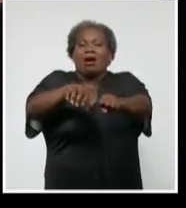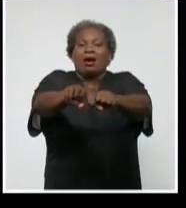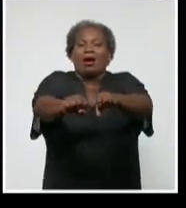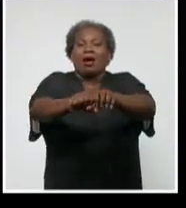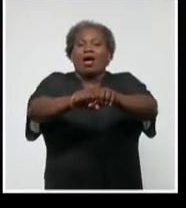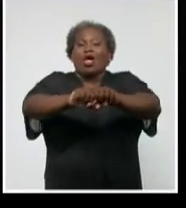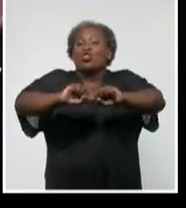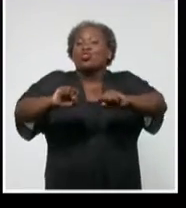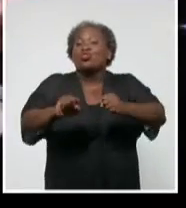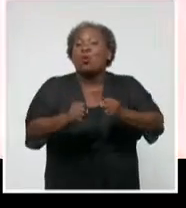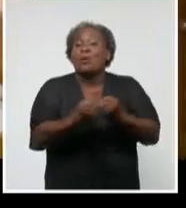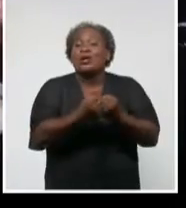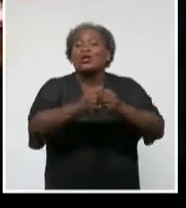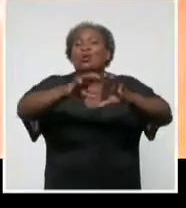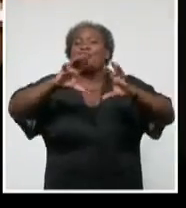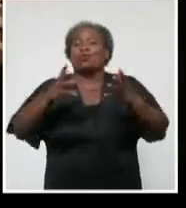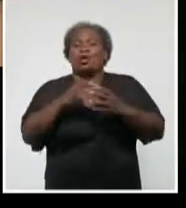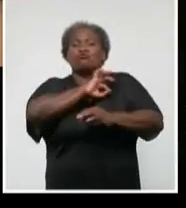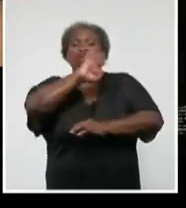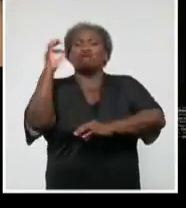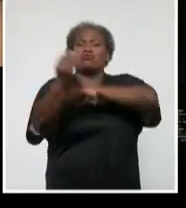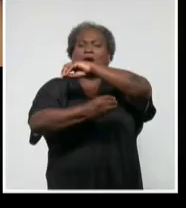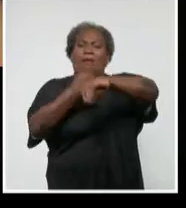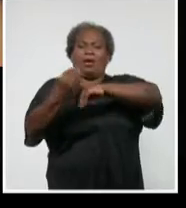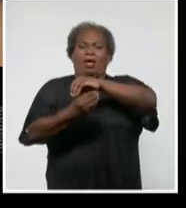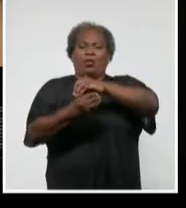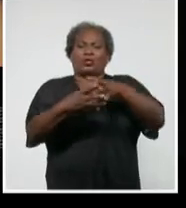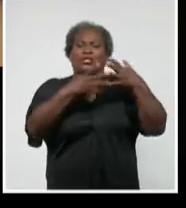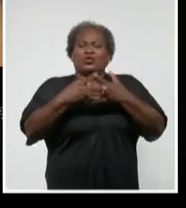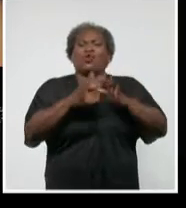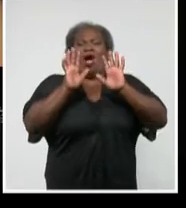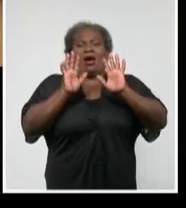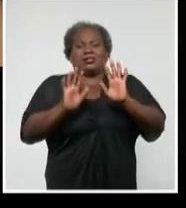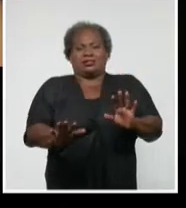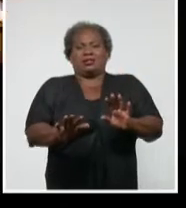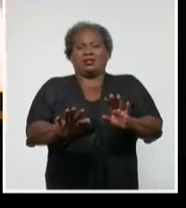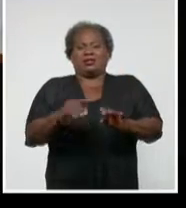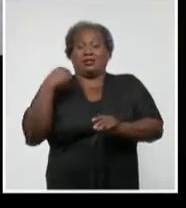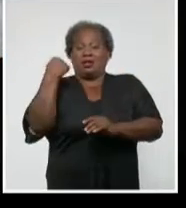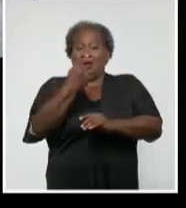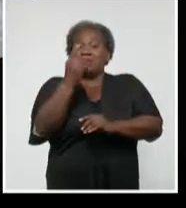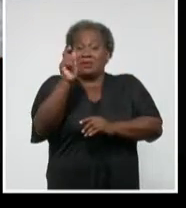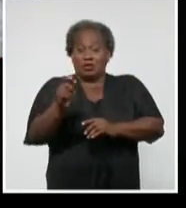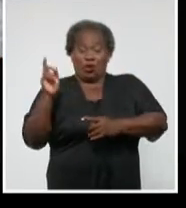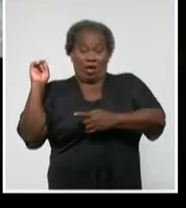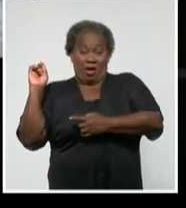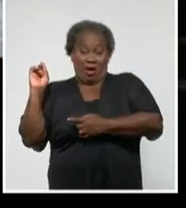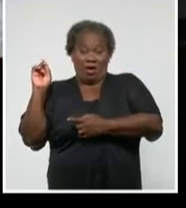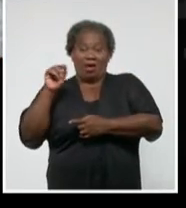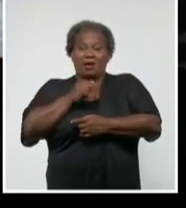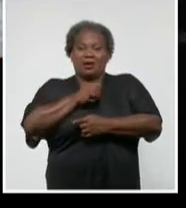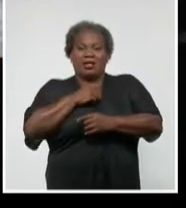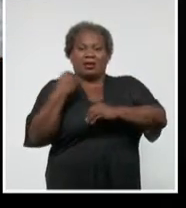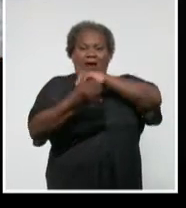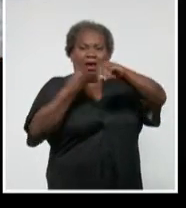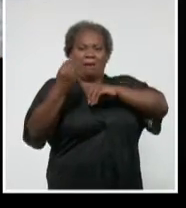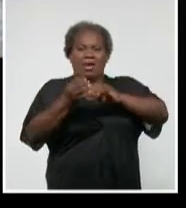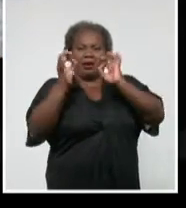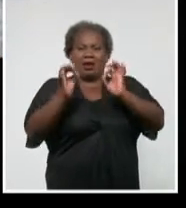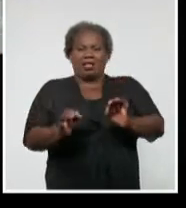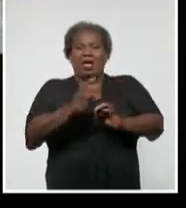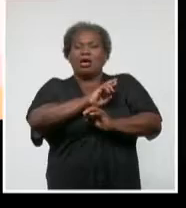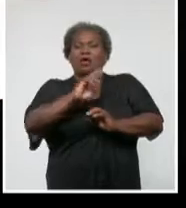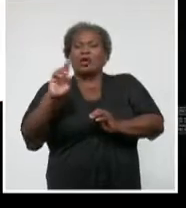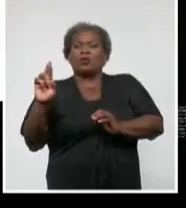dominación mundial nunca ha cambiado. Varios personajes han sido el rostro de la táctica de Washington para distorsionar la realidad de las